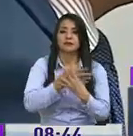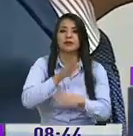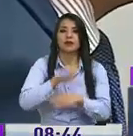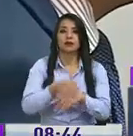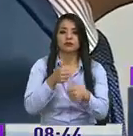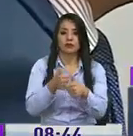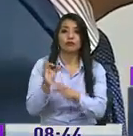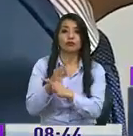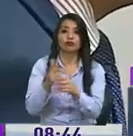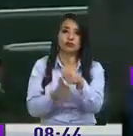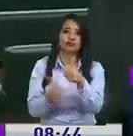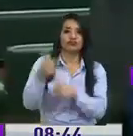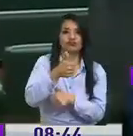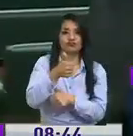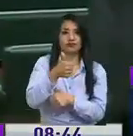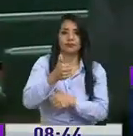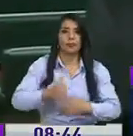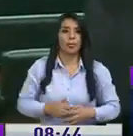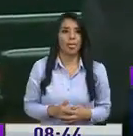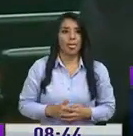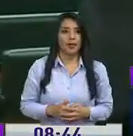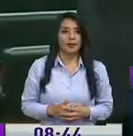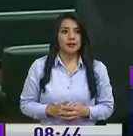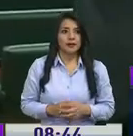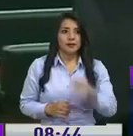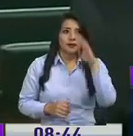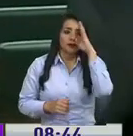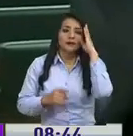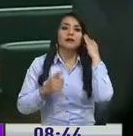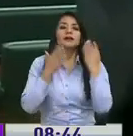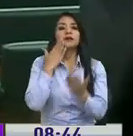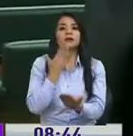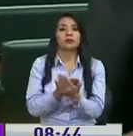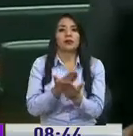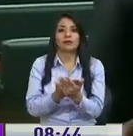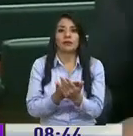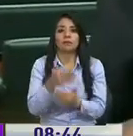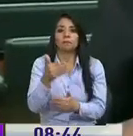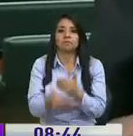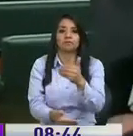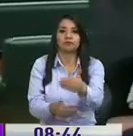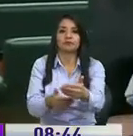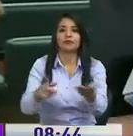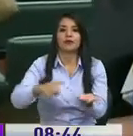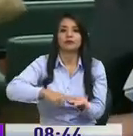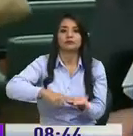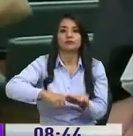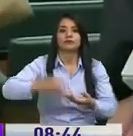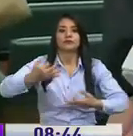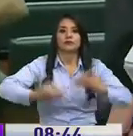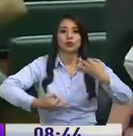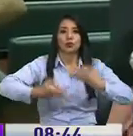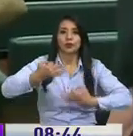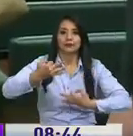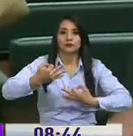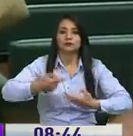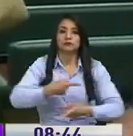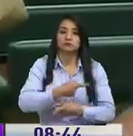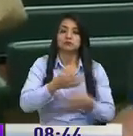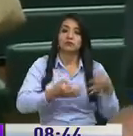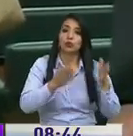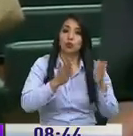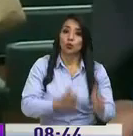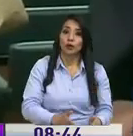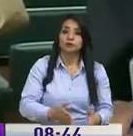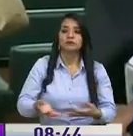de funciones. Esto se realizó en base a toda la prueba practicada dentro de la audiencia de juzgamiento, que llevó a la certeza de los señores jueces del